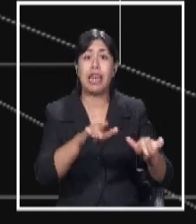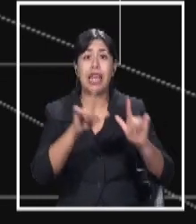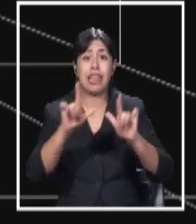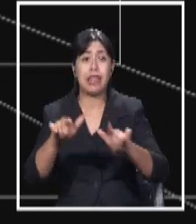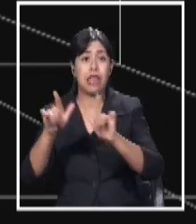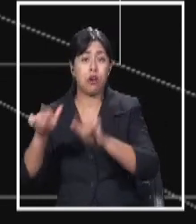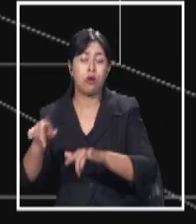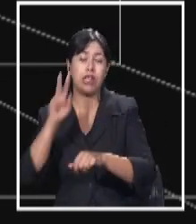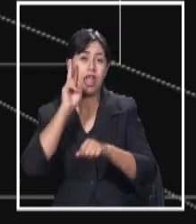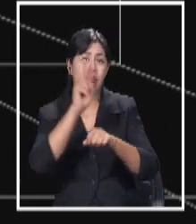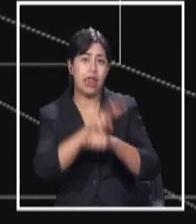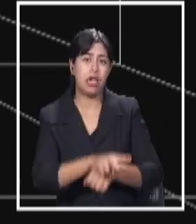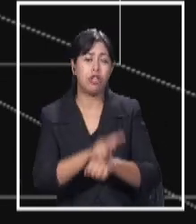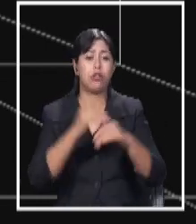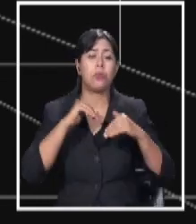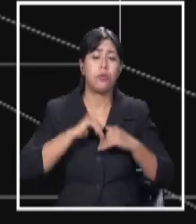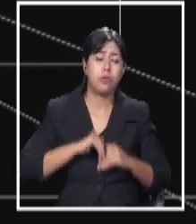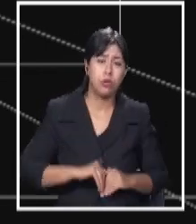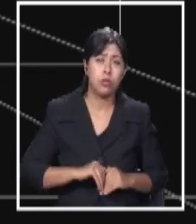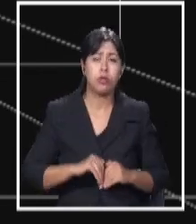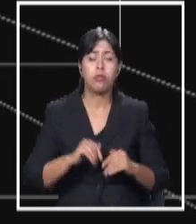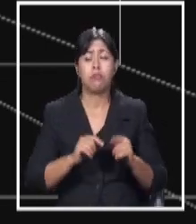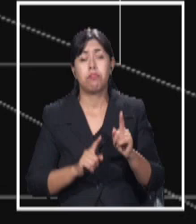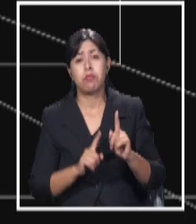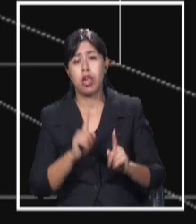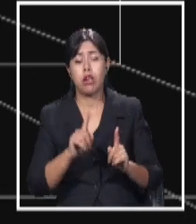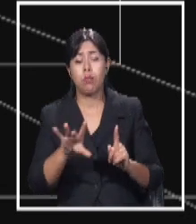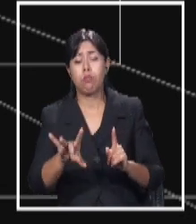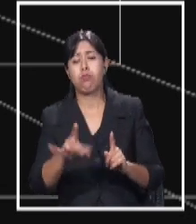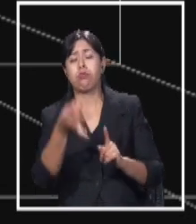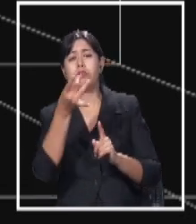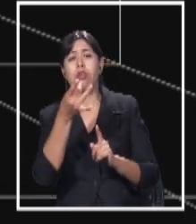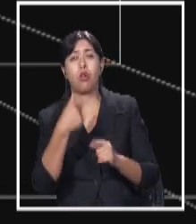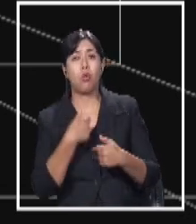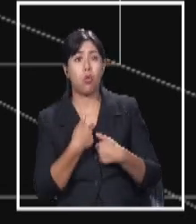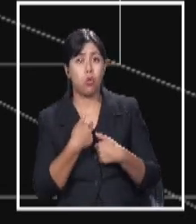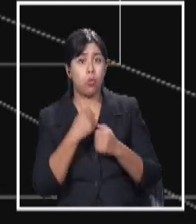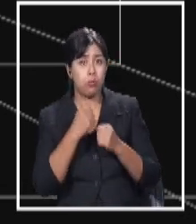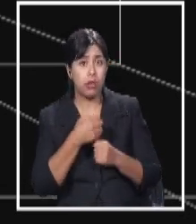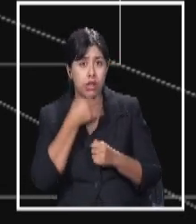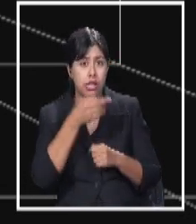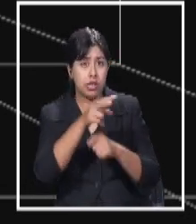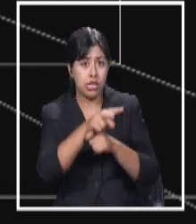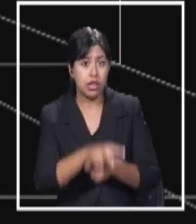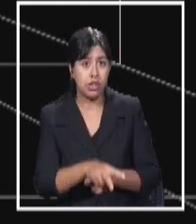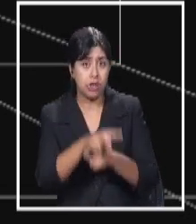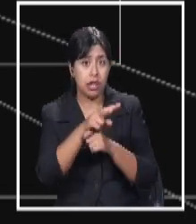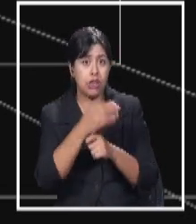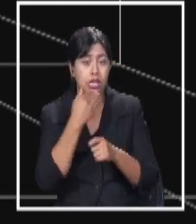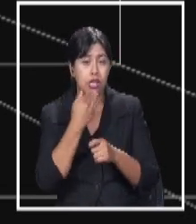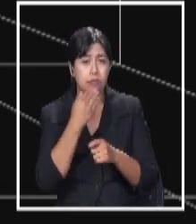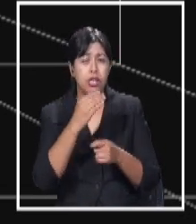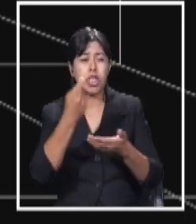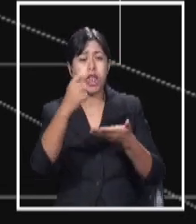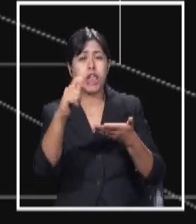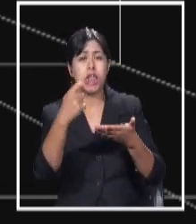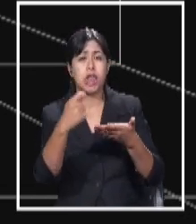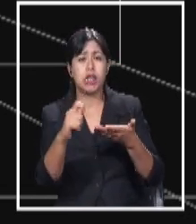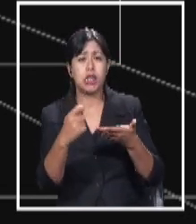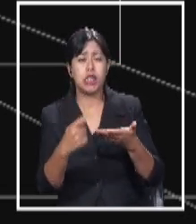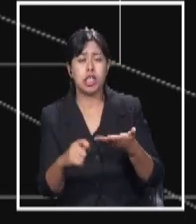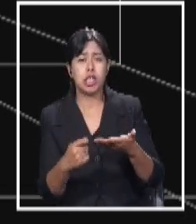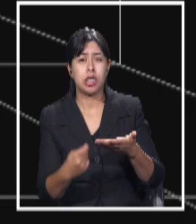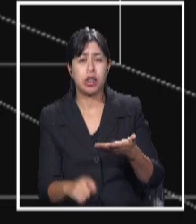hemos acordado como depresión, con ciertos síntomas, donde uno podría incluso diagnosticarlas con una especie de checklist. ¿Está